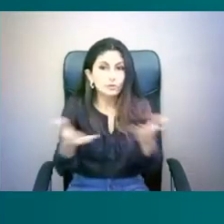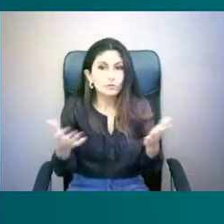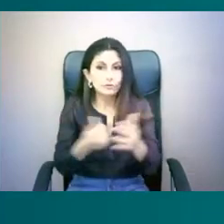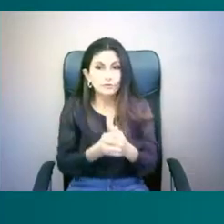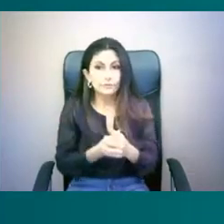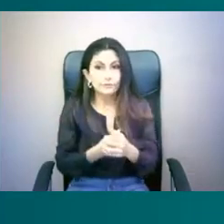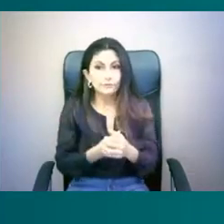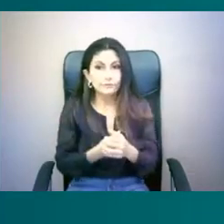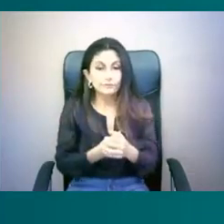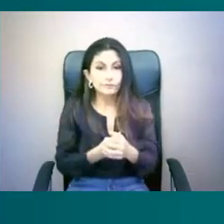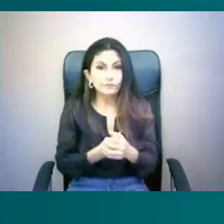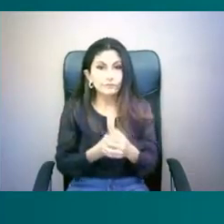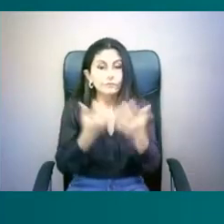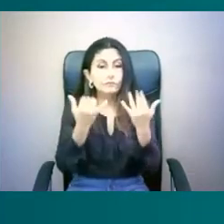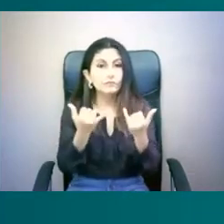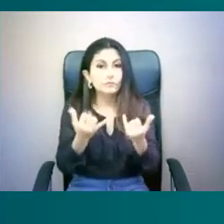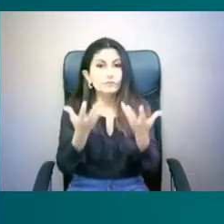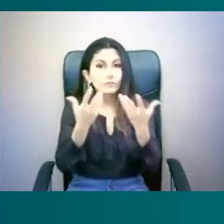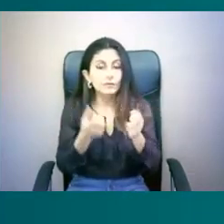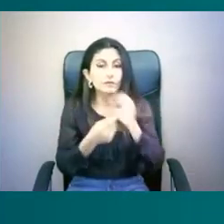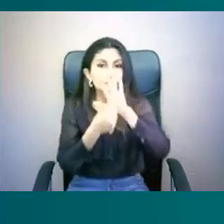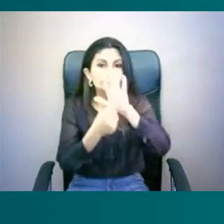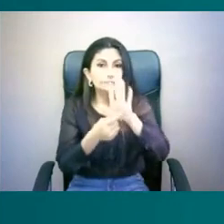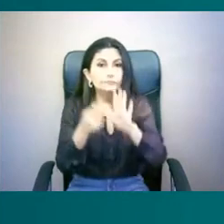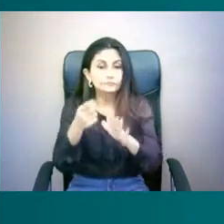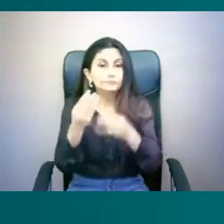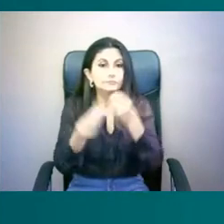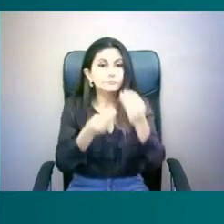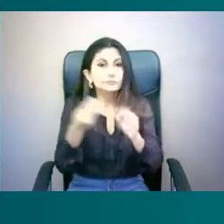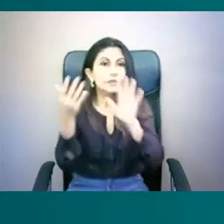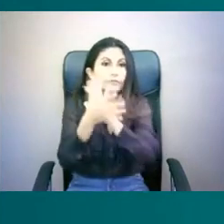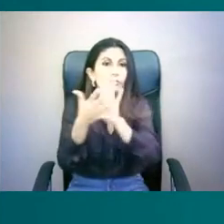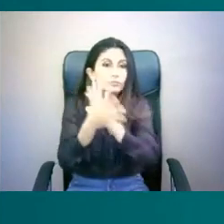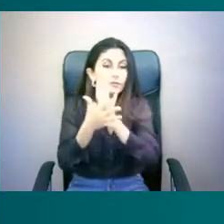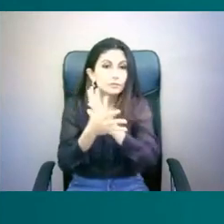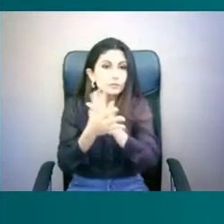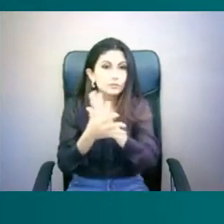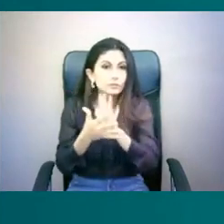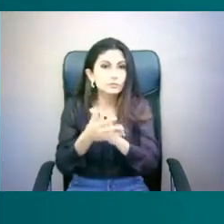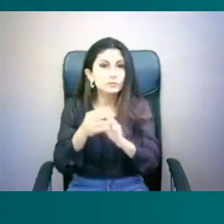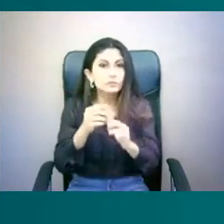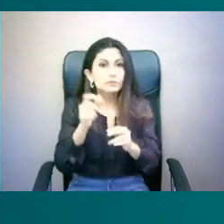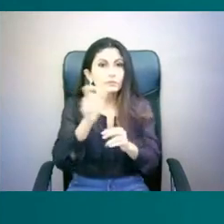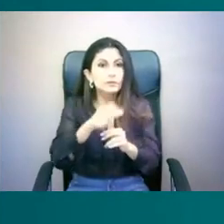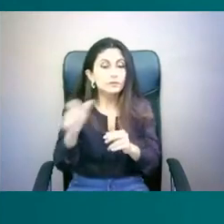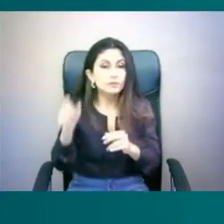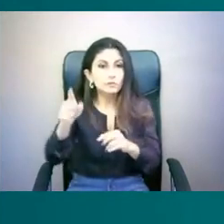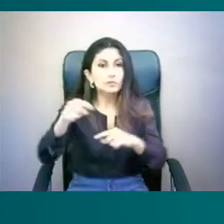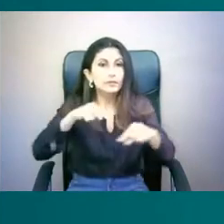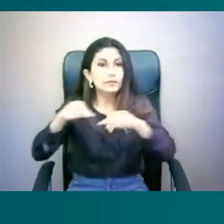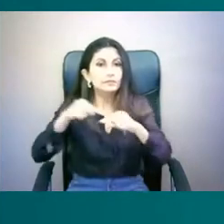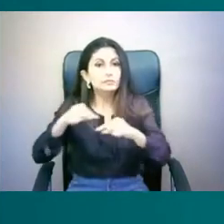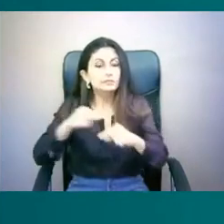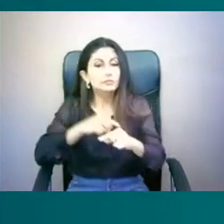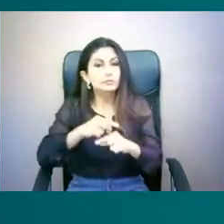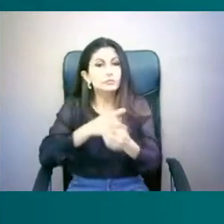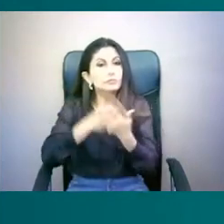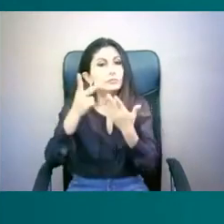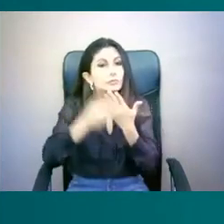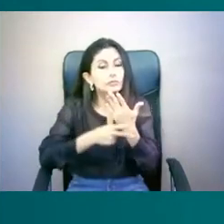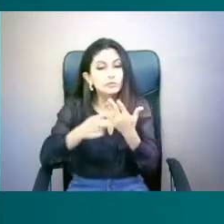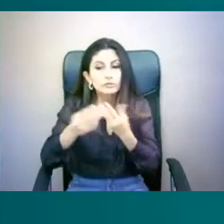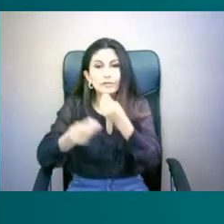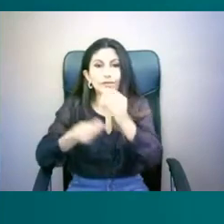quiero pues traerles acá, parte de eso y es los datos que se generan a través de una gestión de un proyecto, qué hacer con ellos